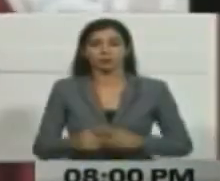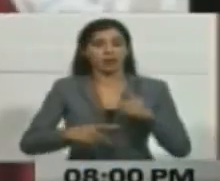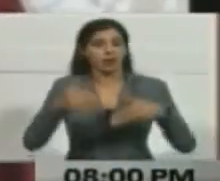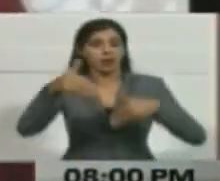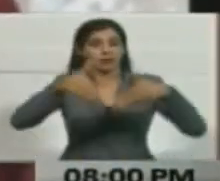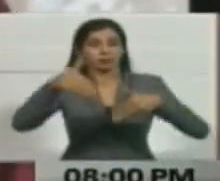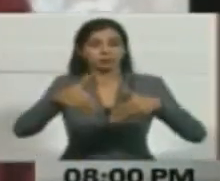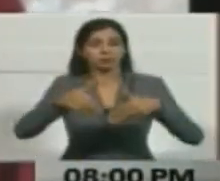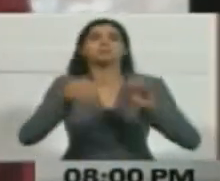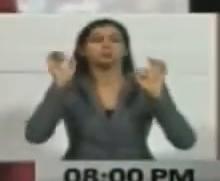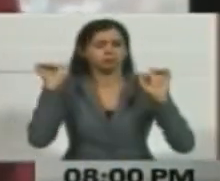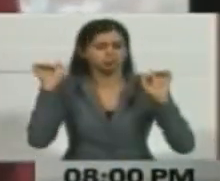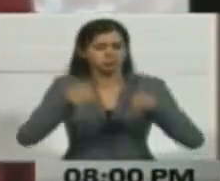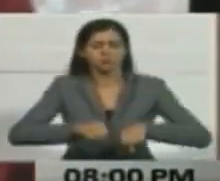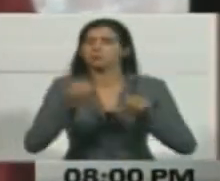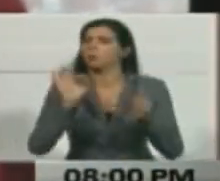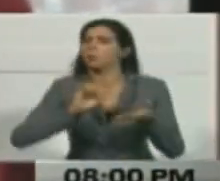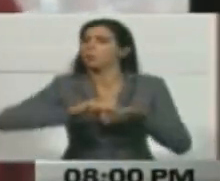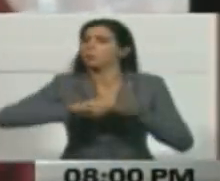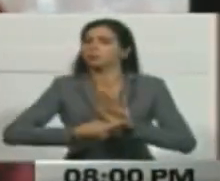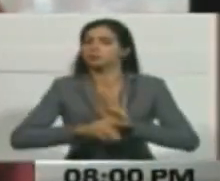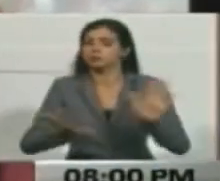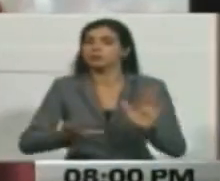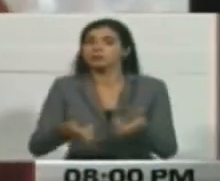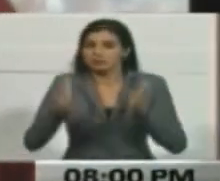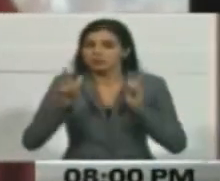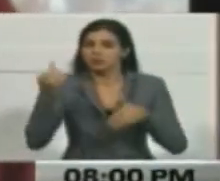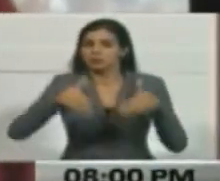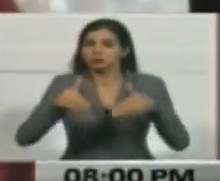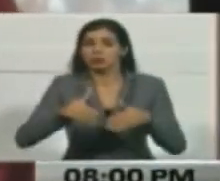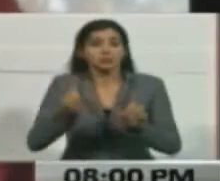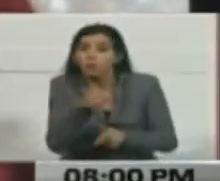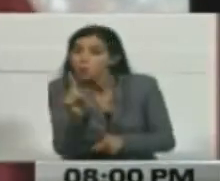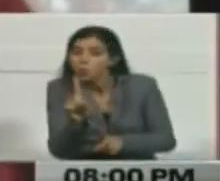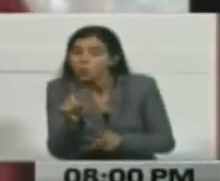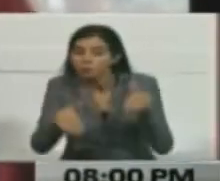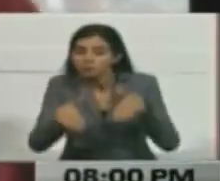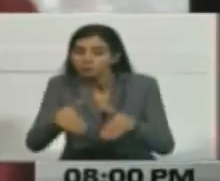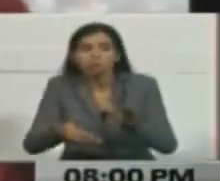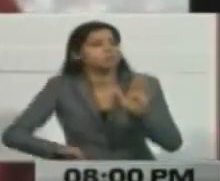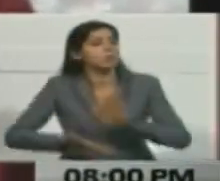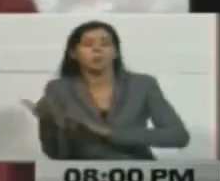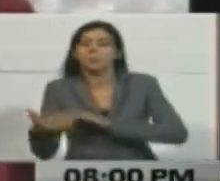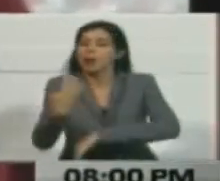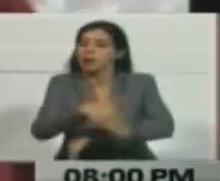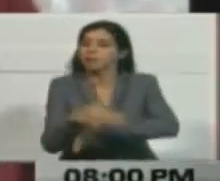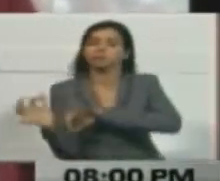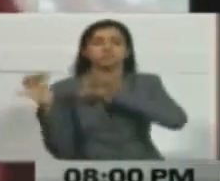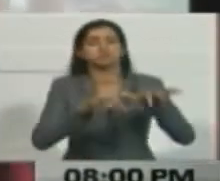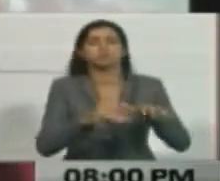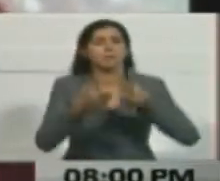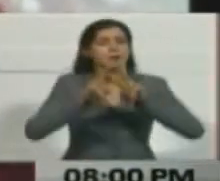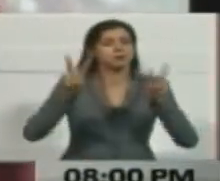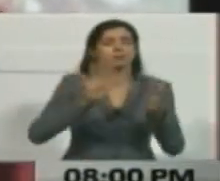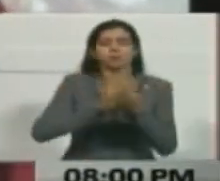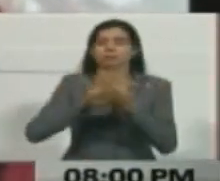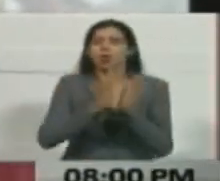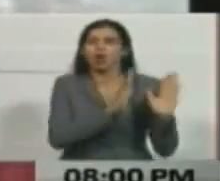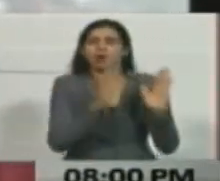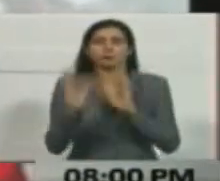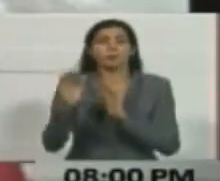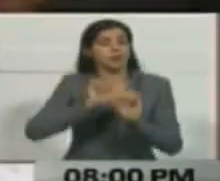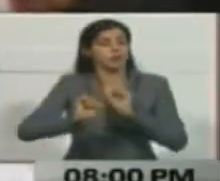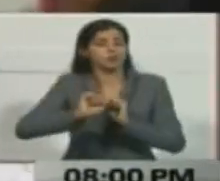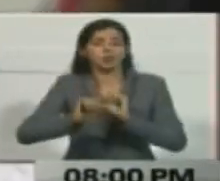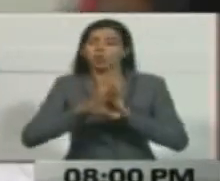Y punto. Y si no va, tendremos que sacar a la gente a la calle, pacífica, democrática y organizadamente, para que defiendan la